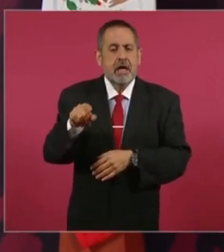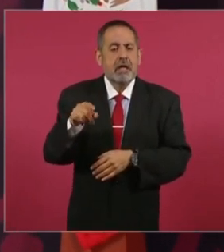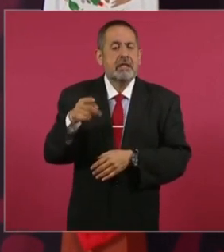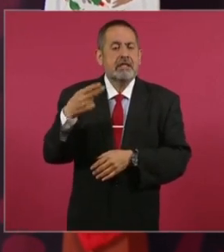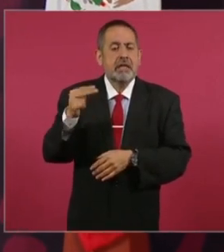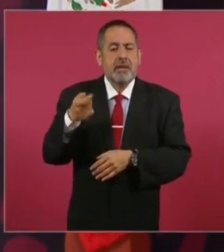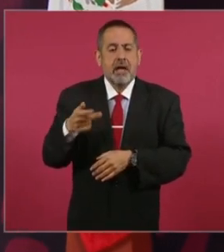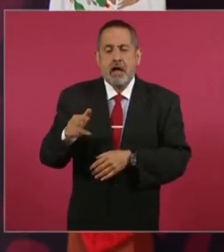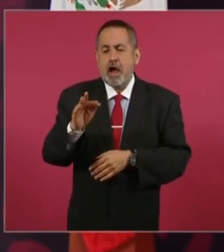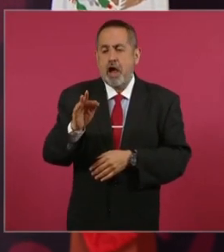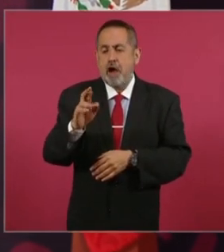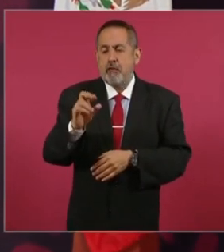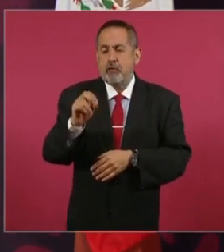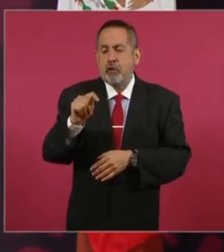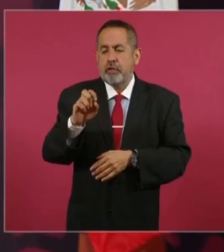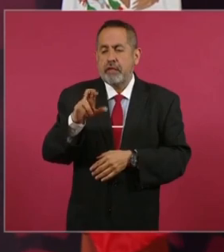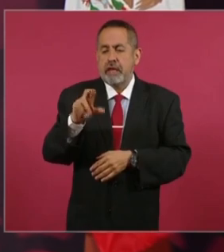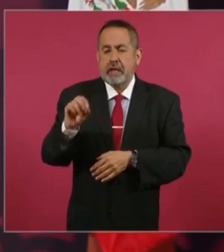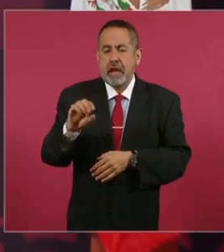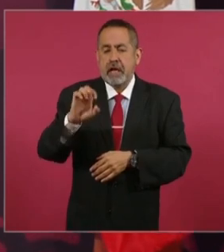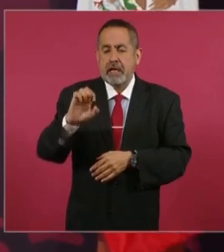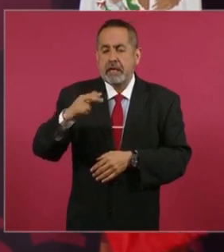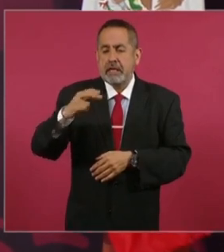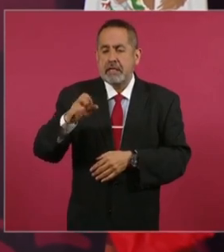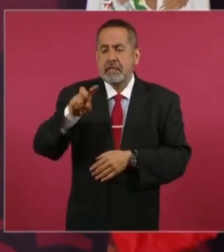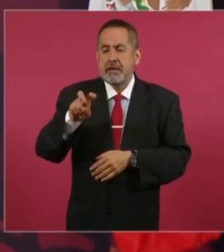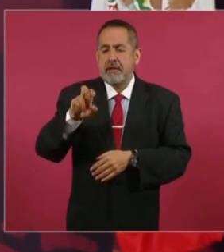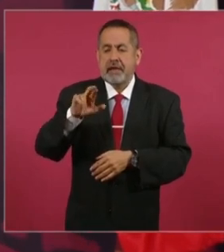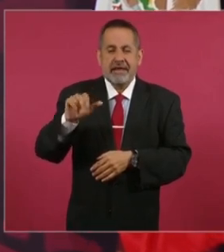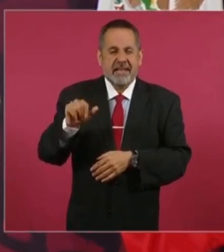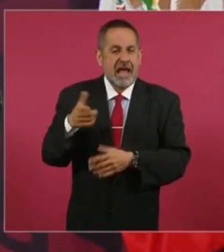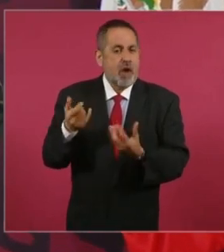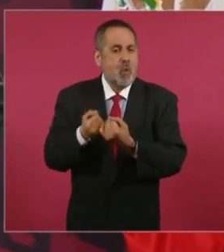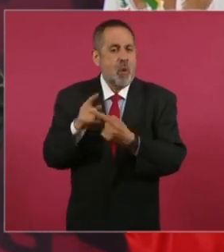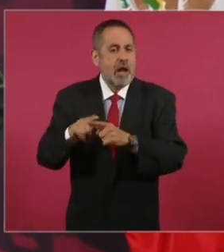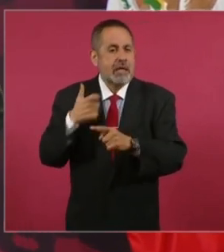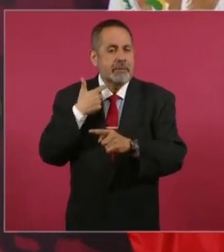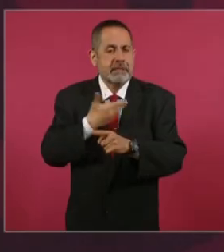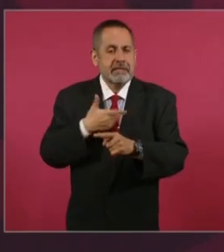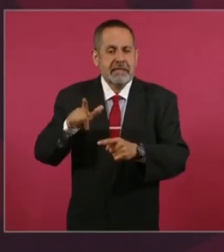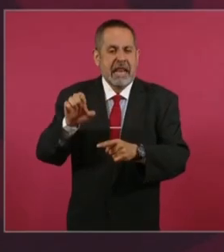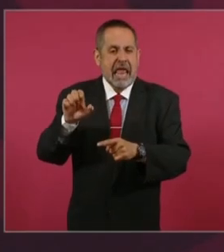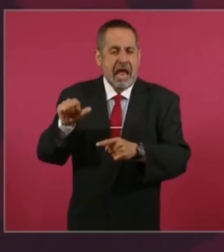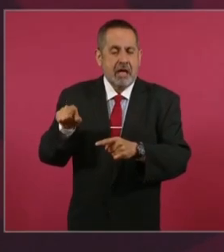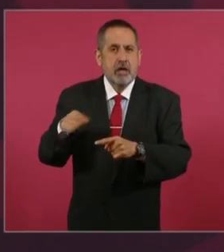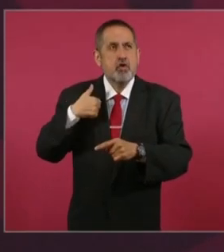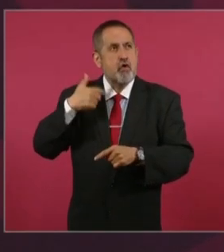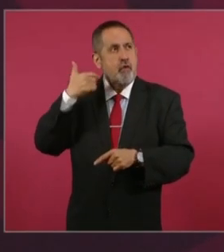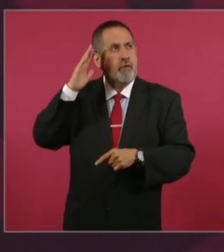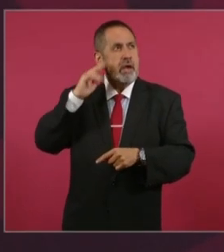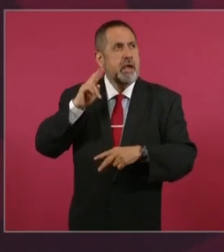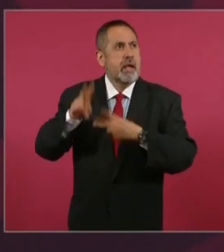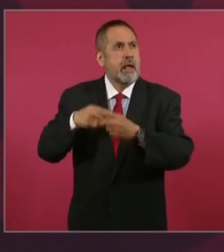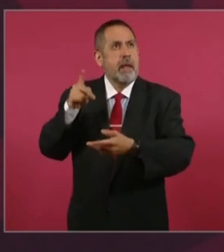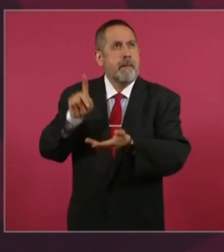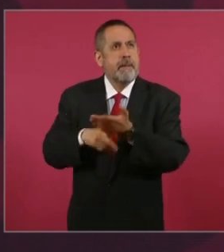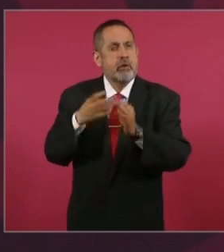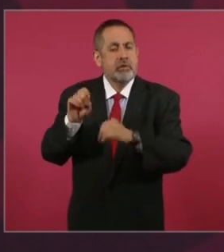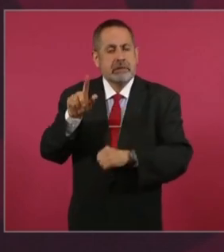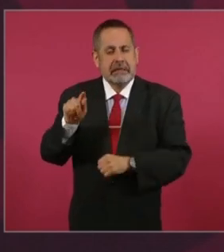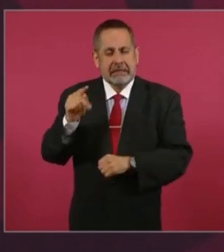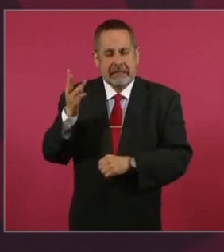frontera Echeverría lo hice Echeverría porque fue yo fui como en 1973